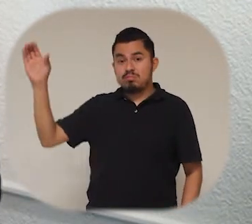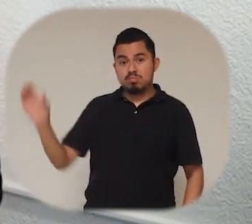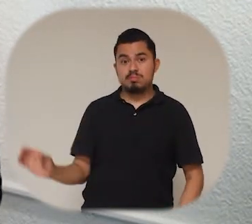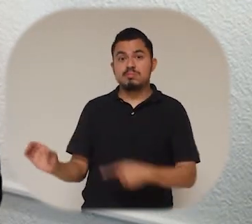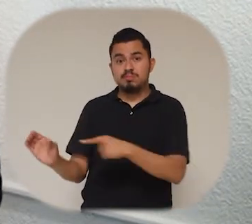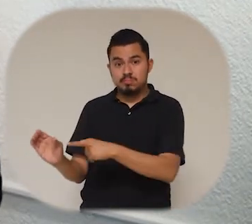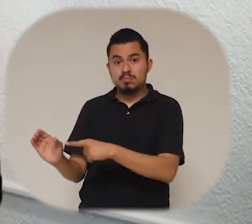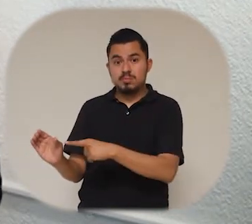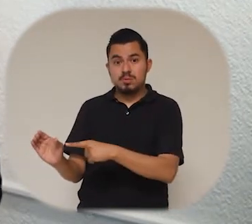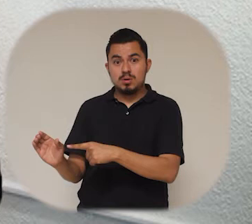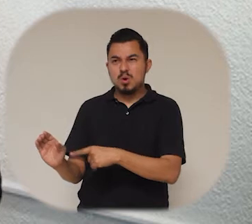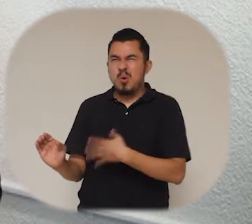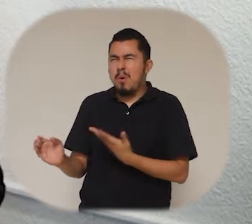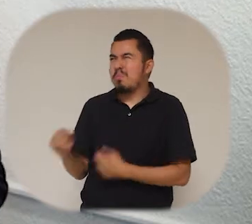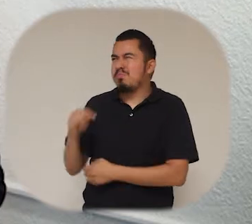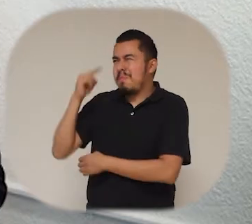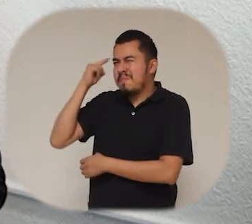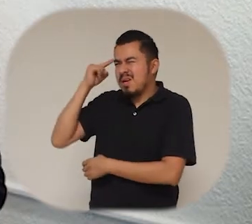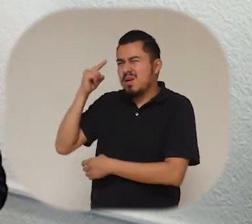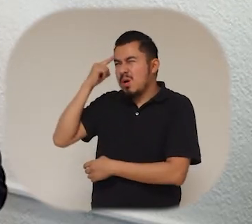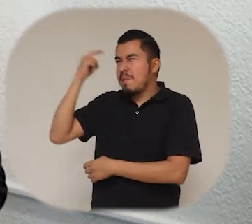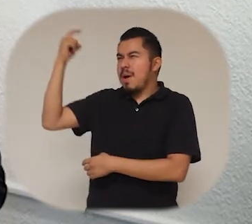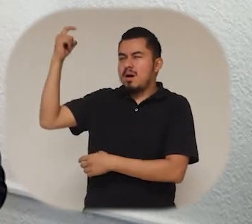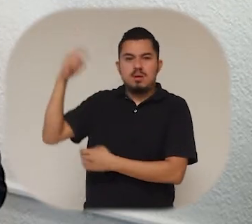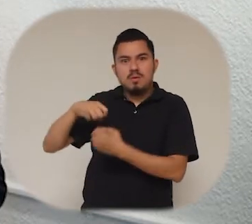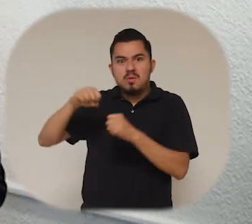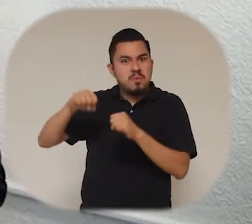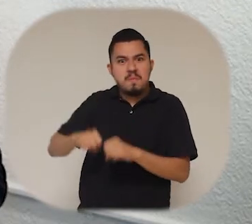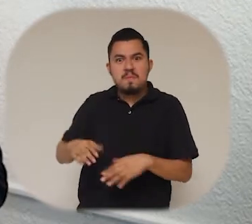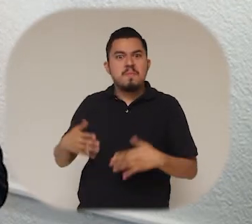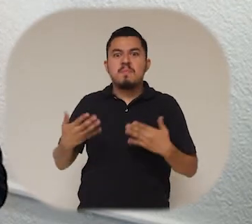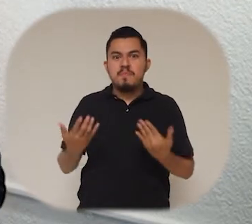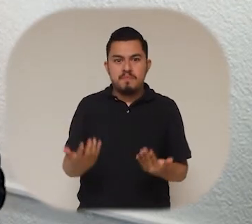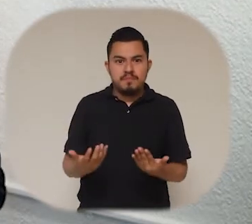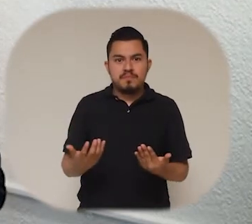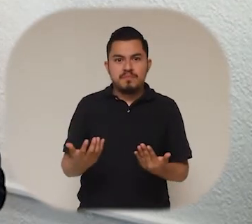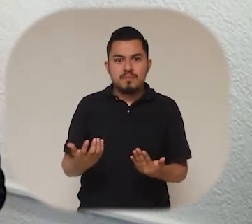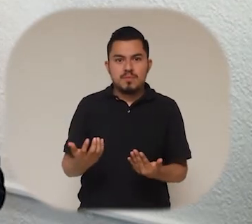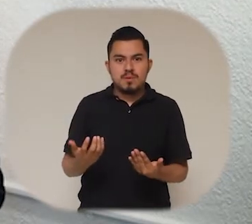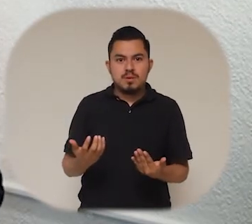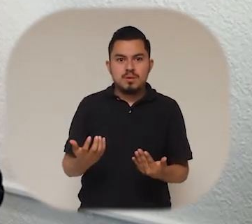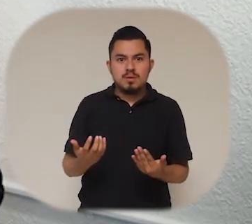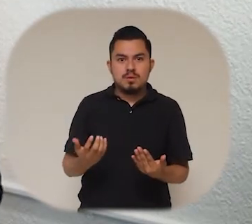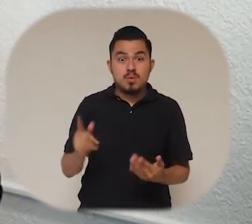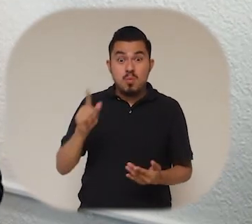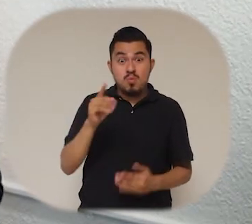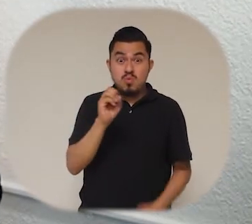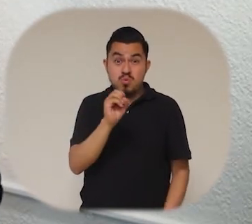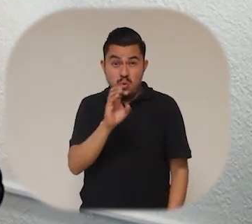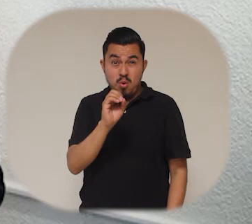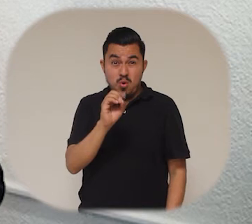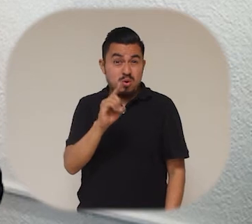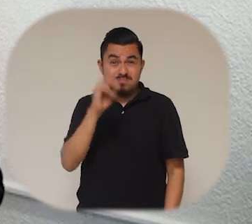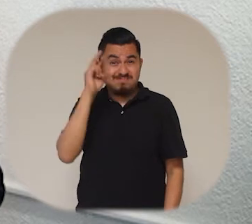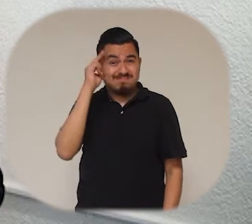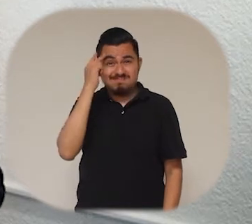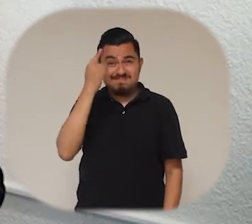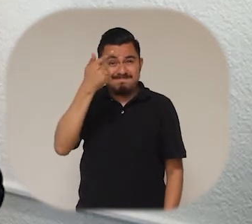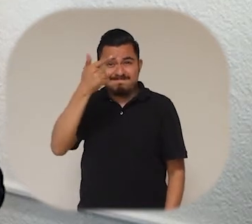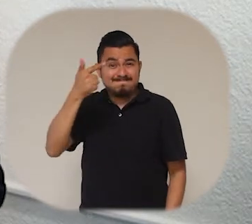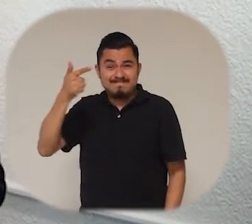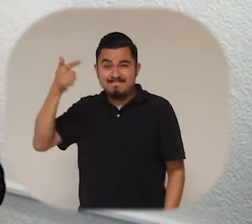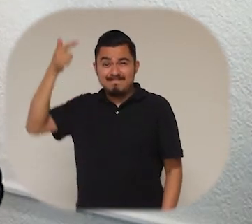que esto es un dolor de un nivel diferente a lo que cualquier hombre puede experimentar. Así